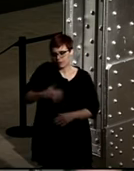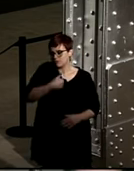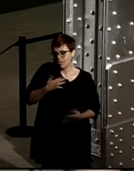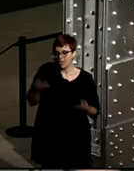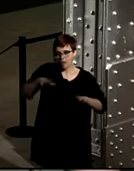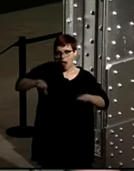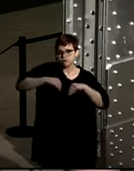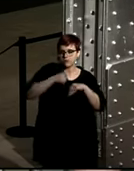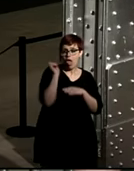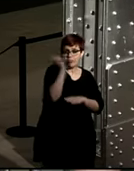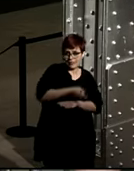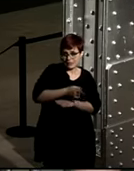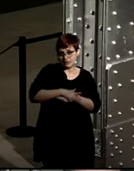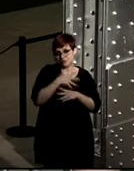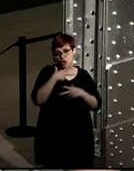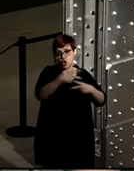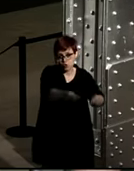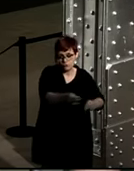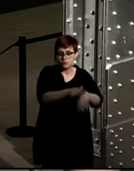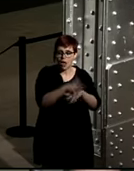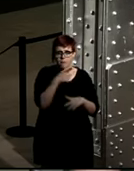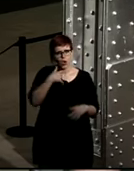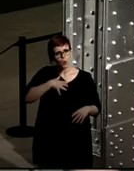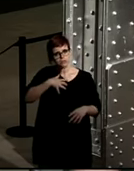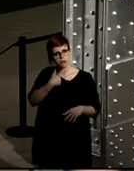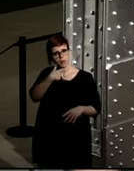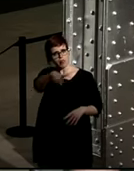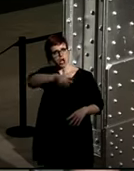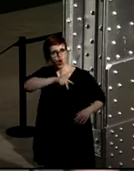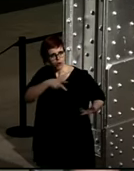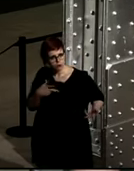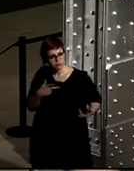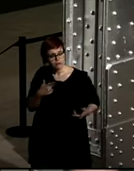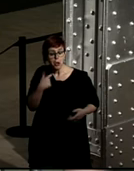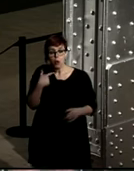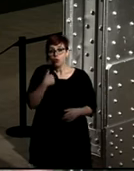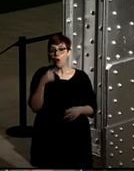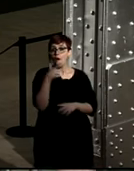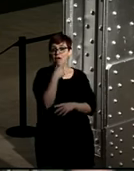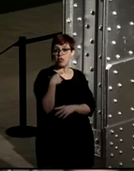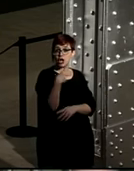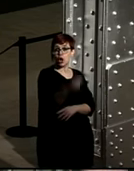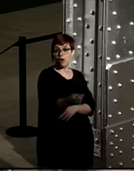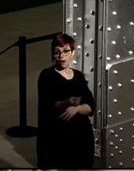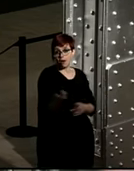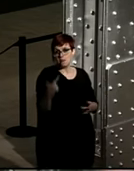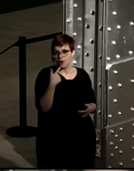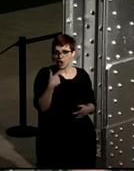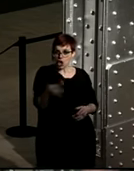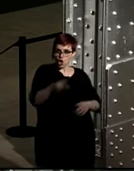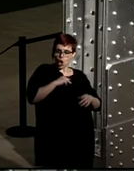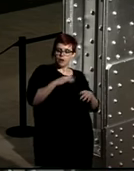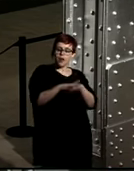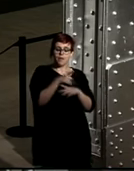cosa y otra. Pero a mí eso no me cuesta, a mí me cuesta más que me digan que no al proyecto. Eso... Es que eres joven.